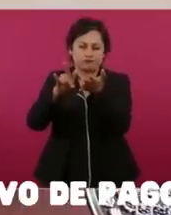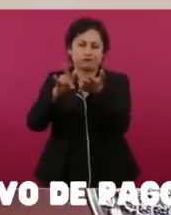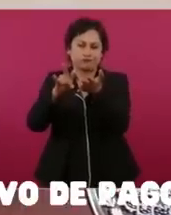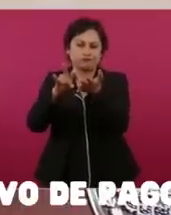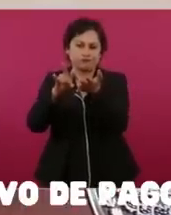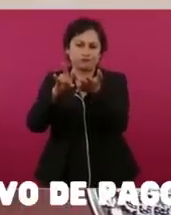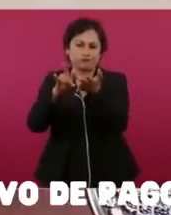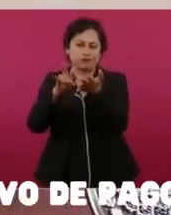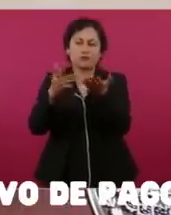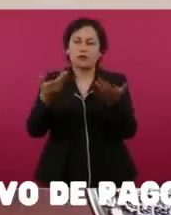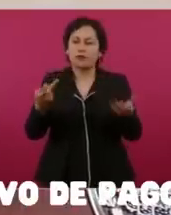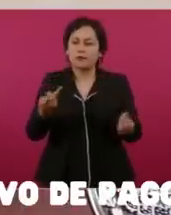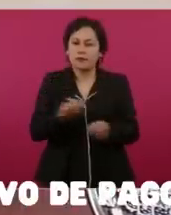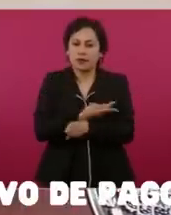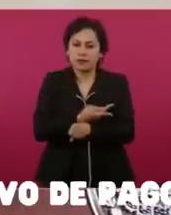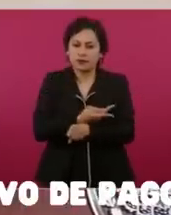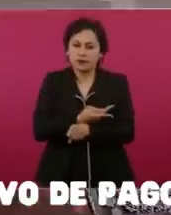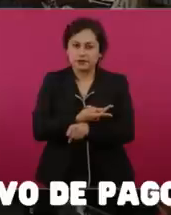patraña